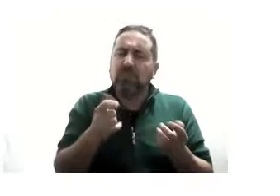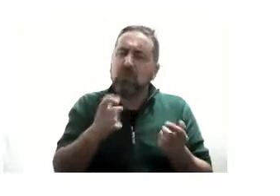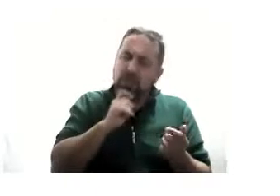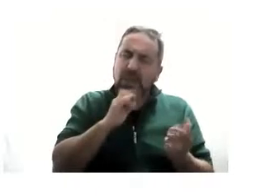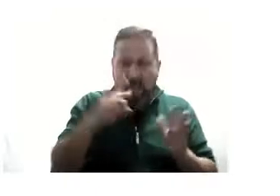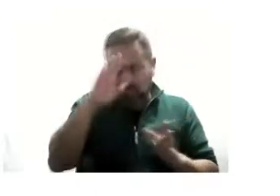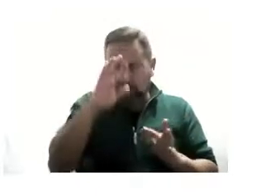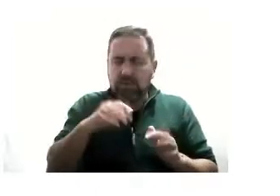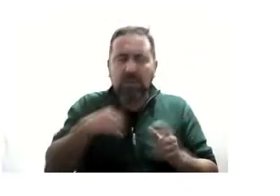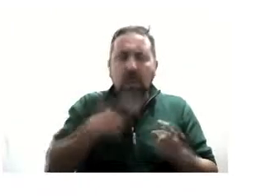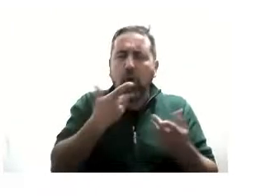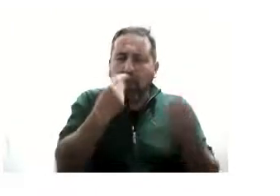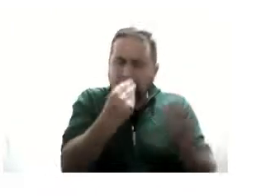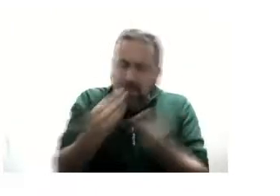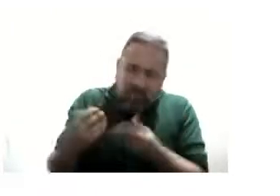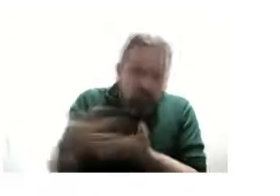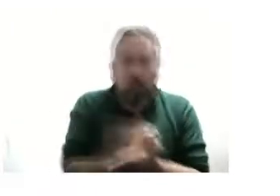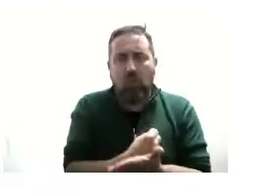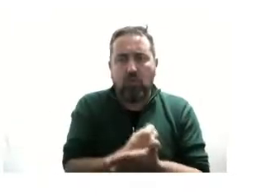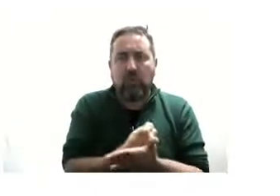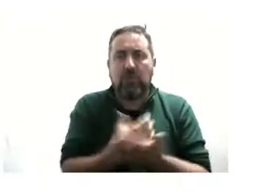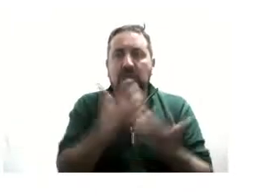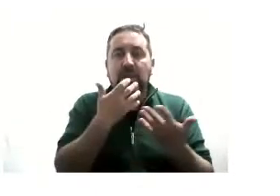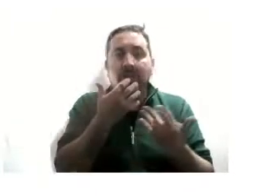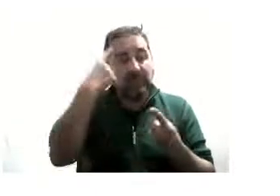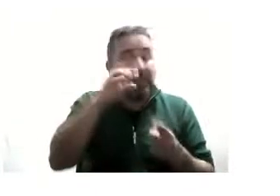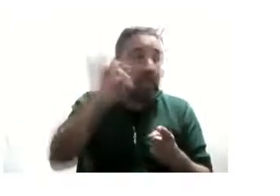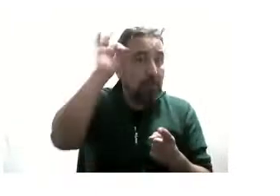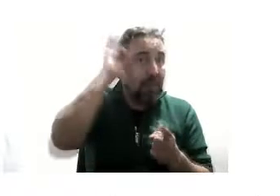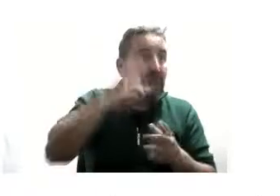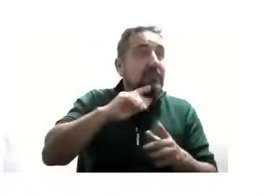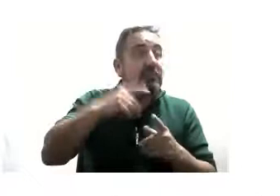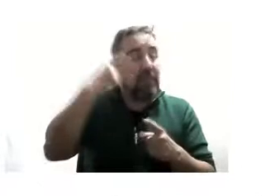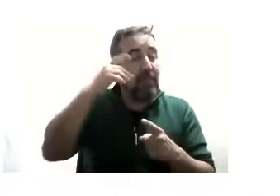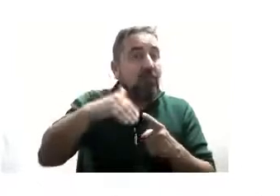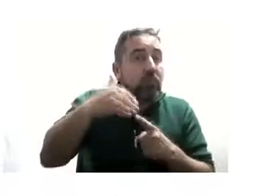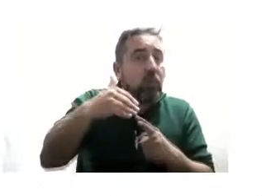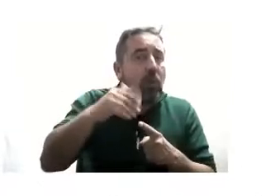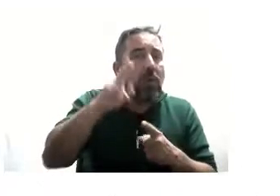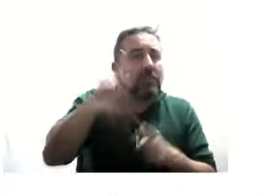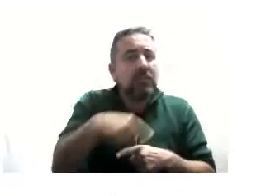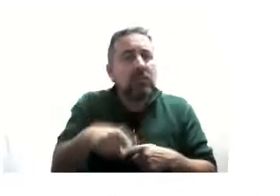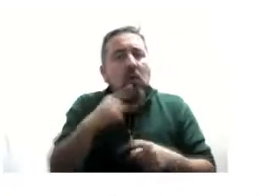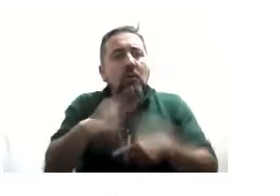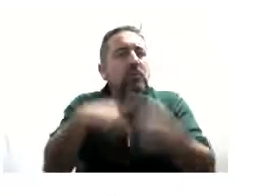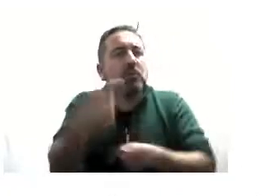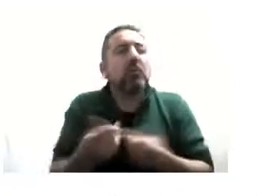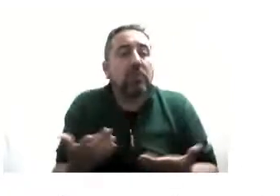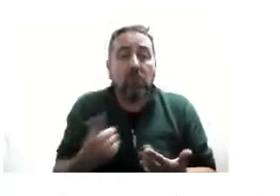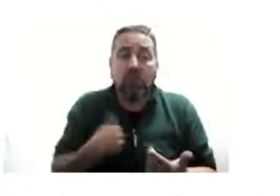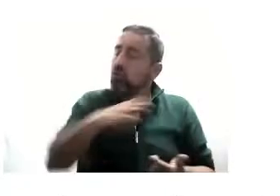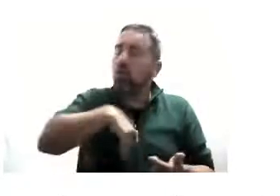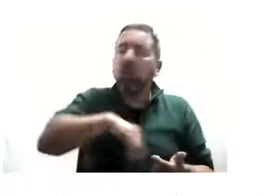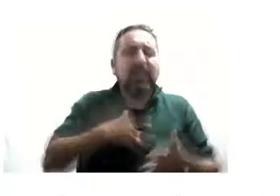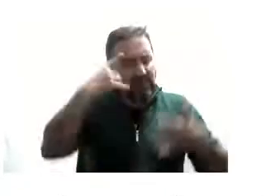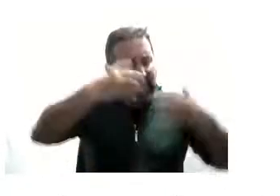día. Si podemos predecir o no el resultado de un implante coclear. Estamos en un mundo en el que todo el mundo quiere garantías de